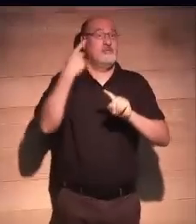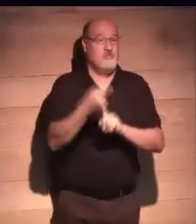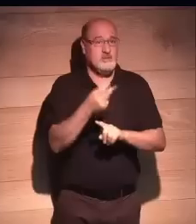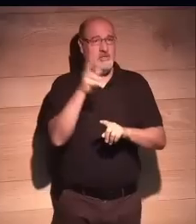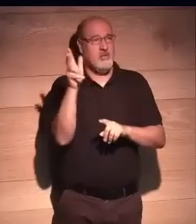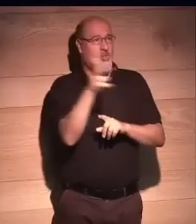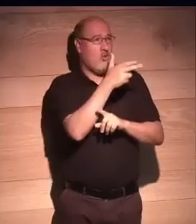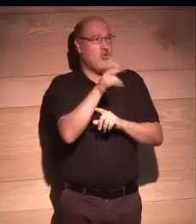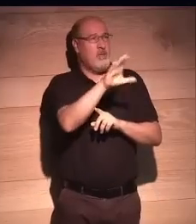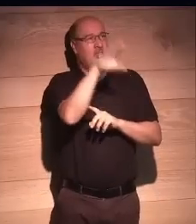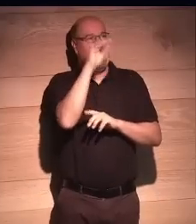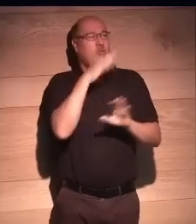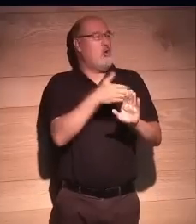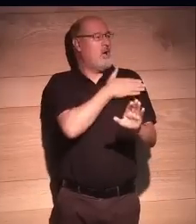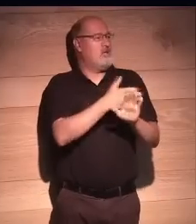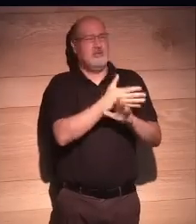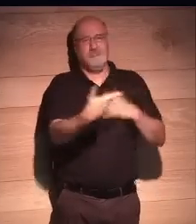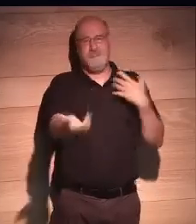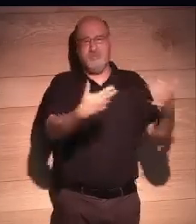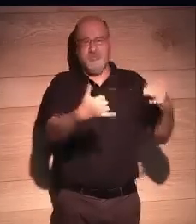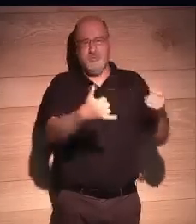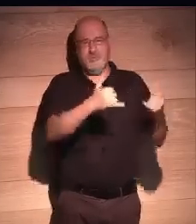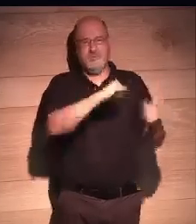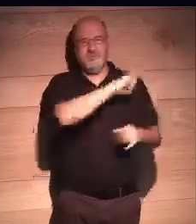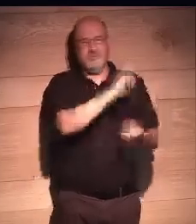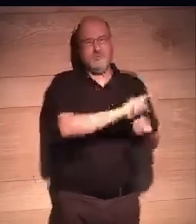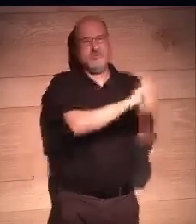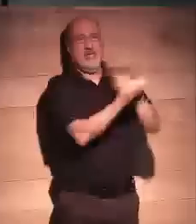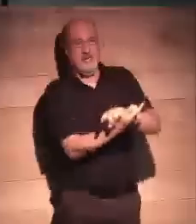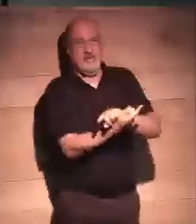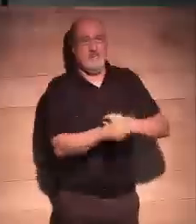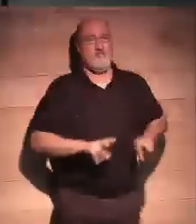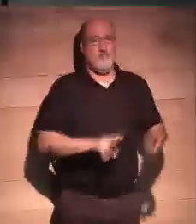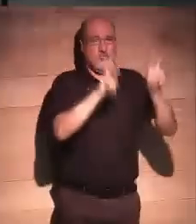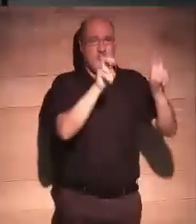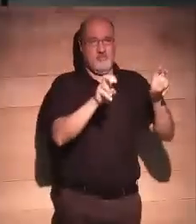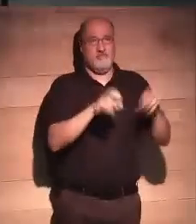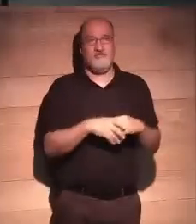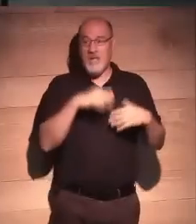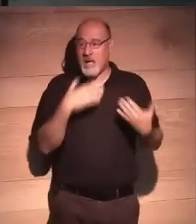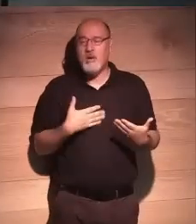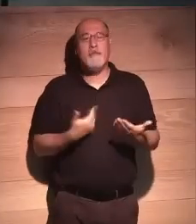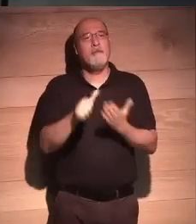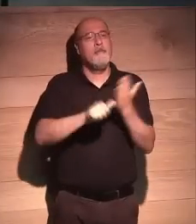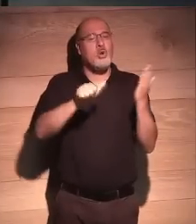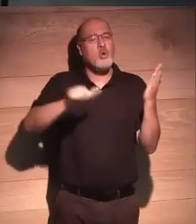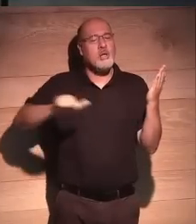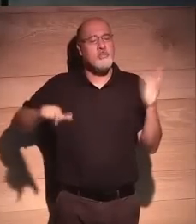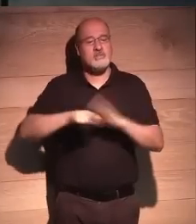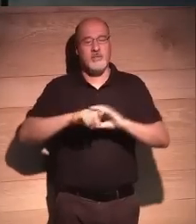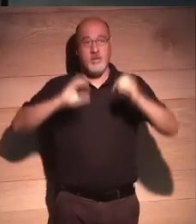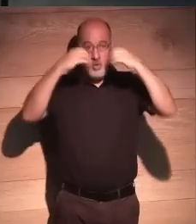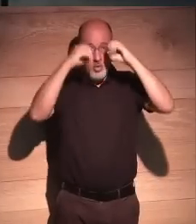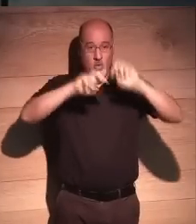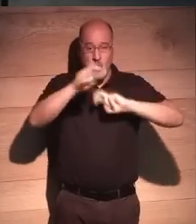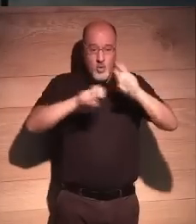para entender por qué fue tan rompedor, por qué era tan... Que era Entonces mítico. hoy de pronto empieza a decir, ¿qué programas pones? ¿No? Google,